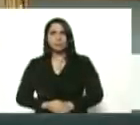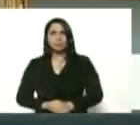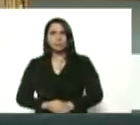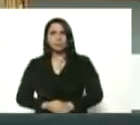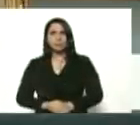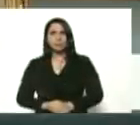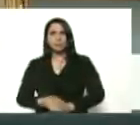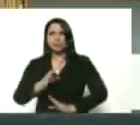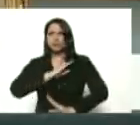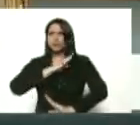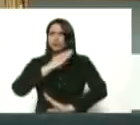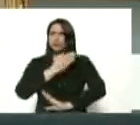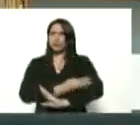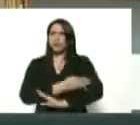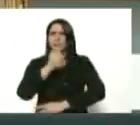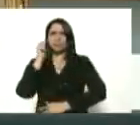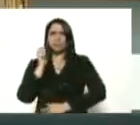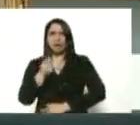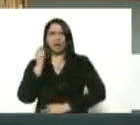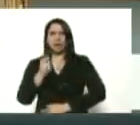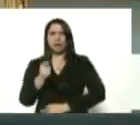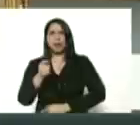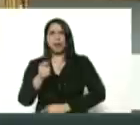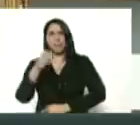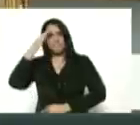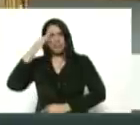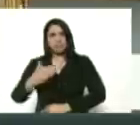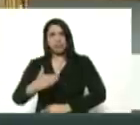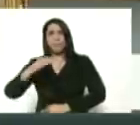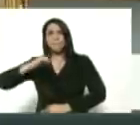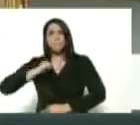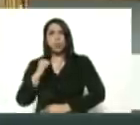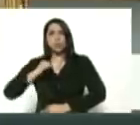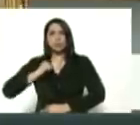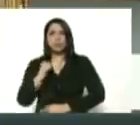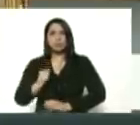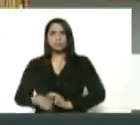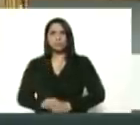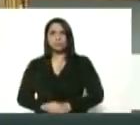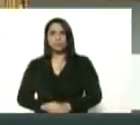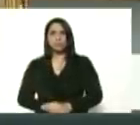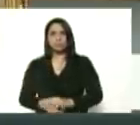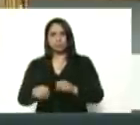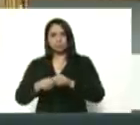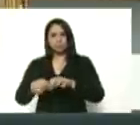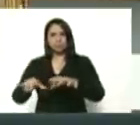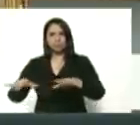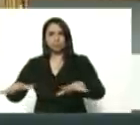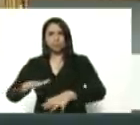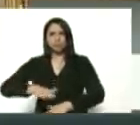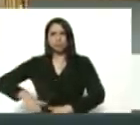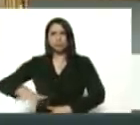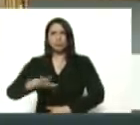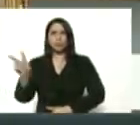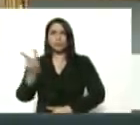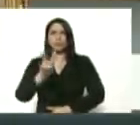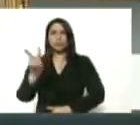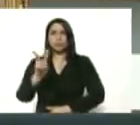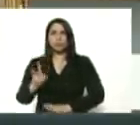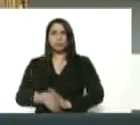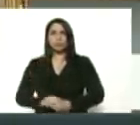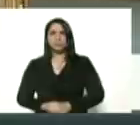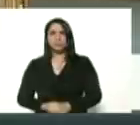Una fuerza de tarea militar policial se desplegó a lo largo y ancho